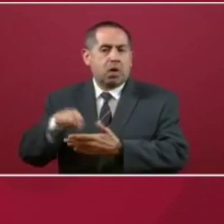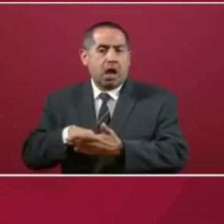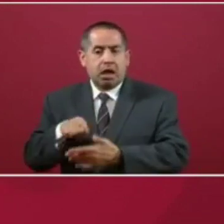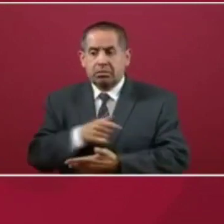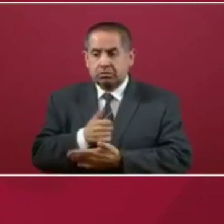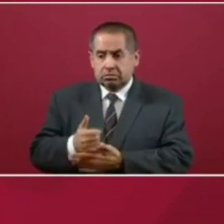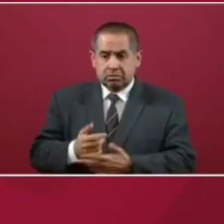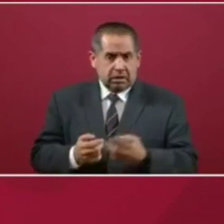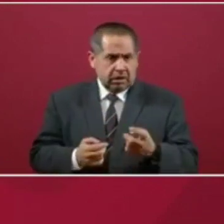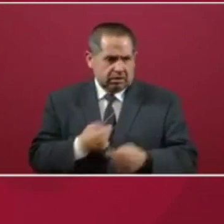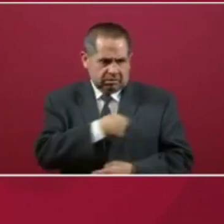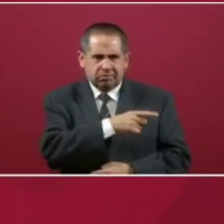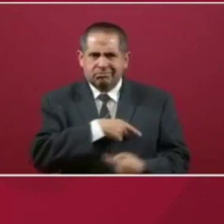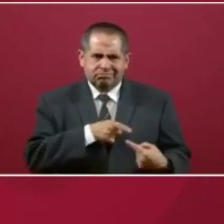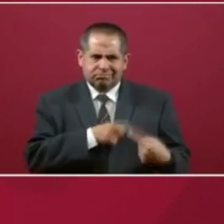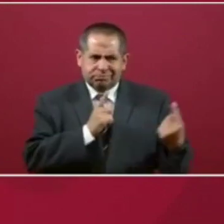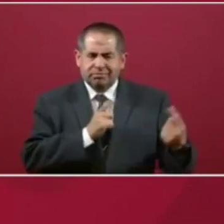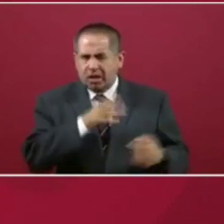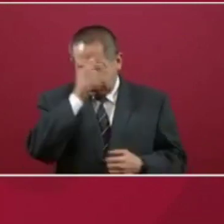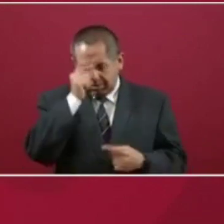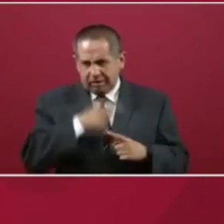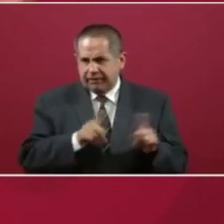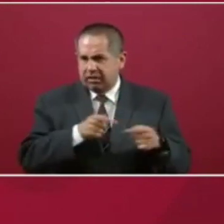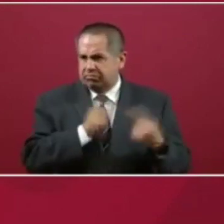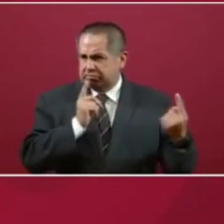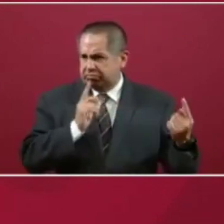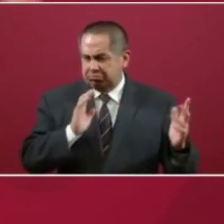Esas son nuestras diferencias con el Reforma.